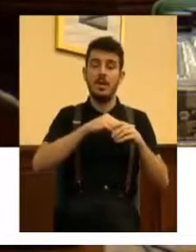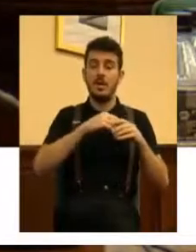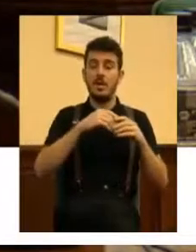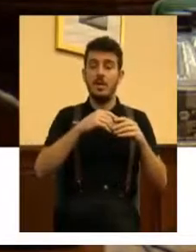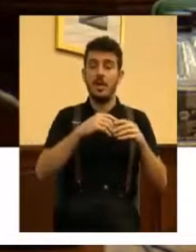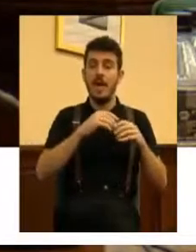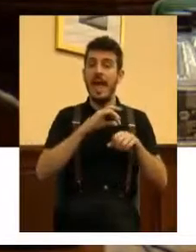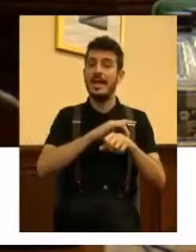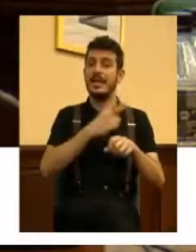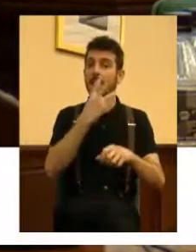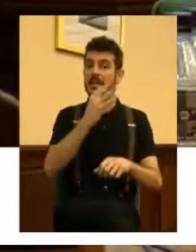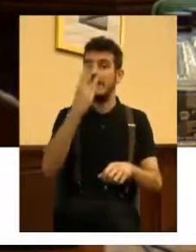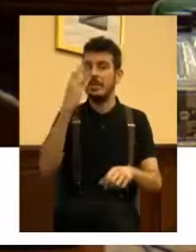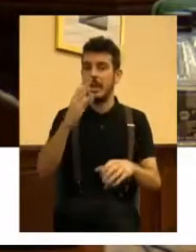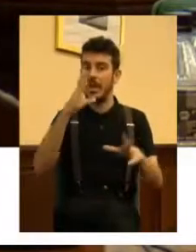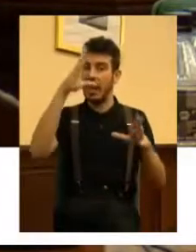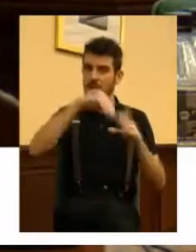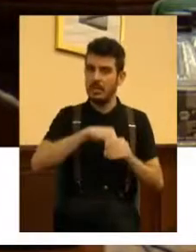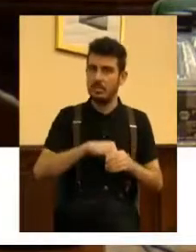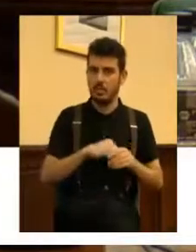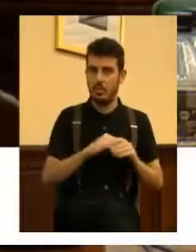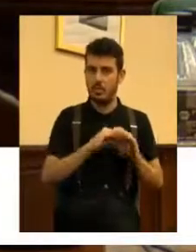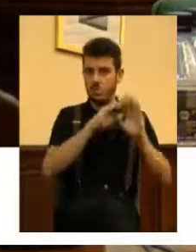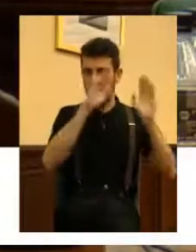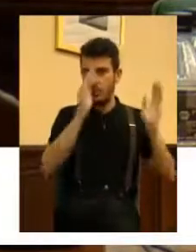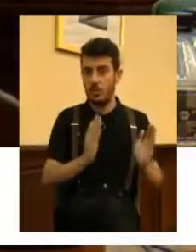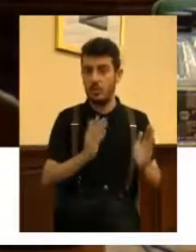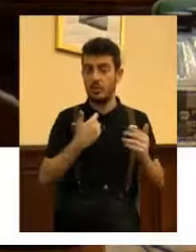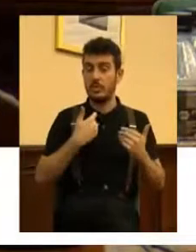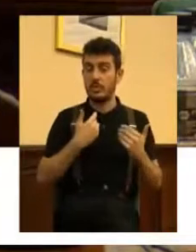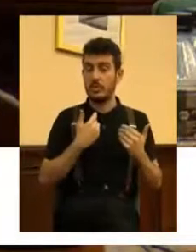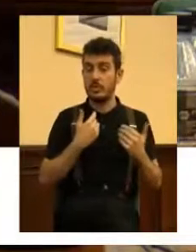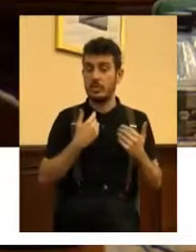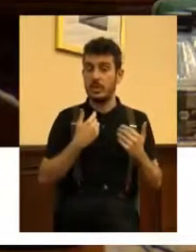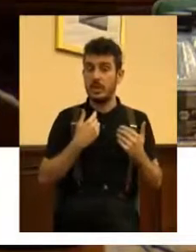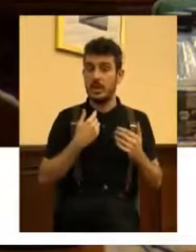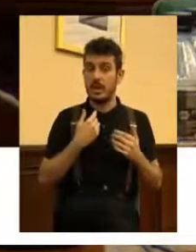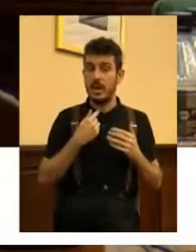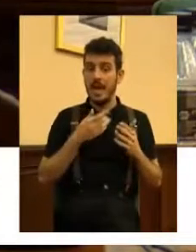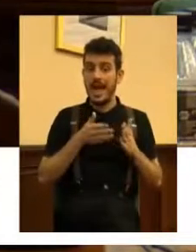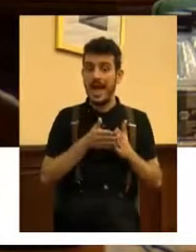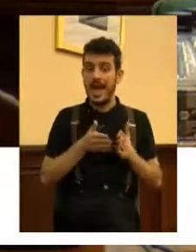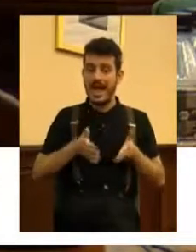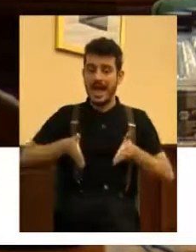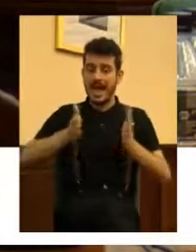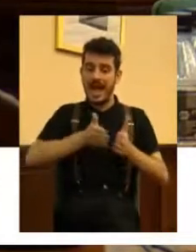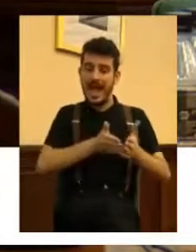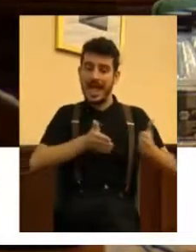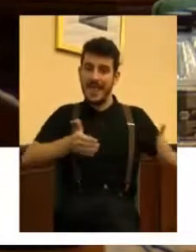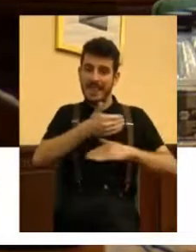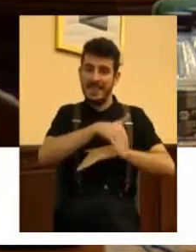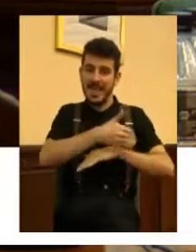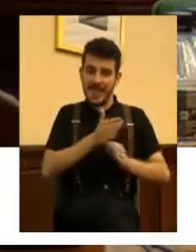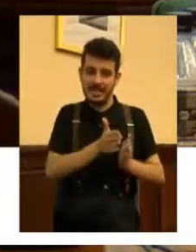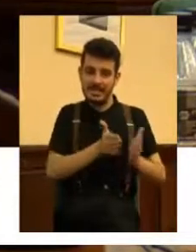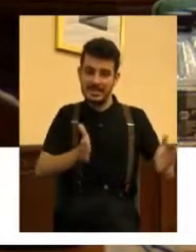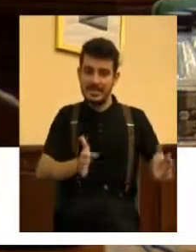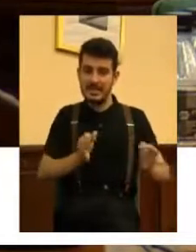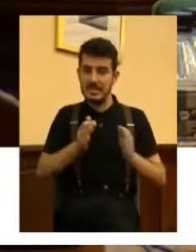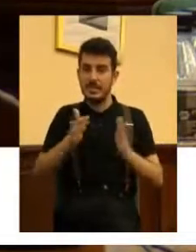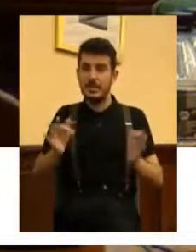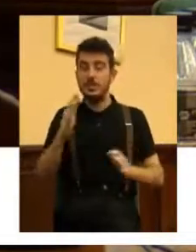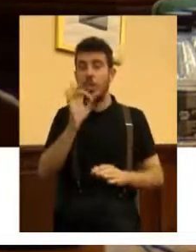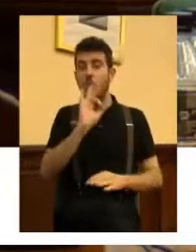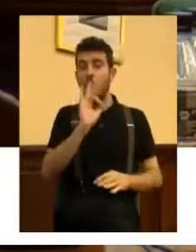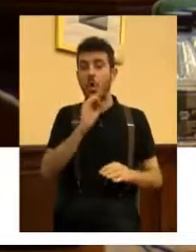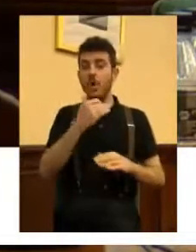la Agenda 2030, las peatonalizaciones, las ampliaciones de aceras o la creación de calles residenciales. Es algo